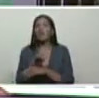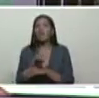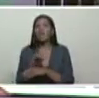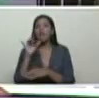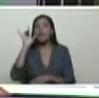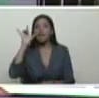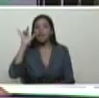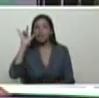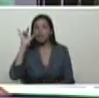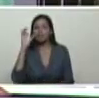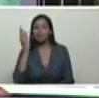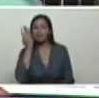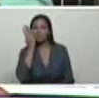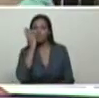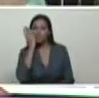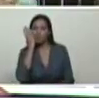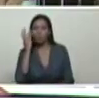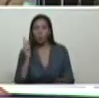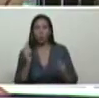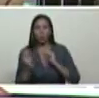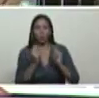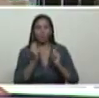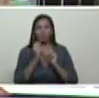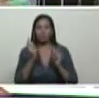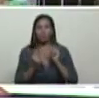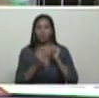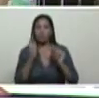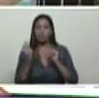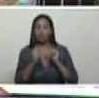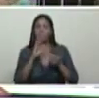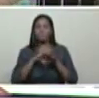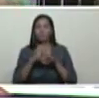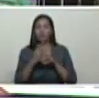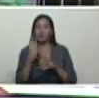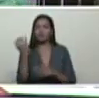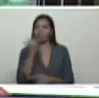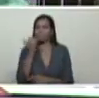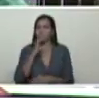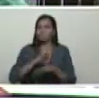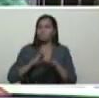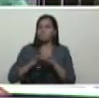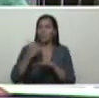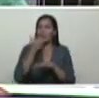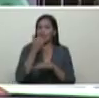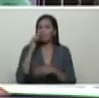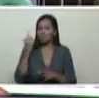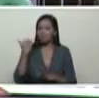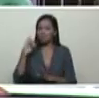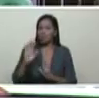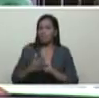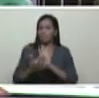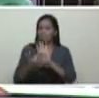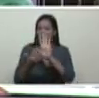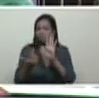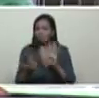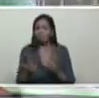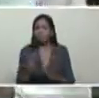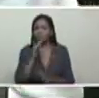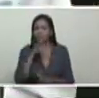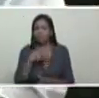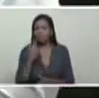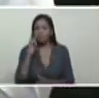Facebook y Twitter. Ya lo publiqué. Porque se ríen, yo publico mis cosas. ¿Ah? ¿Quieren ver el